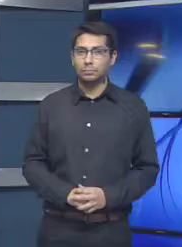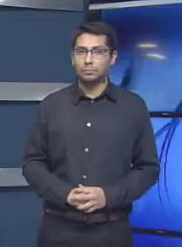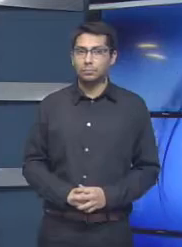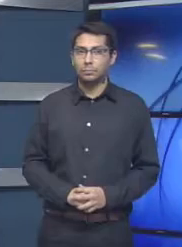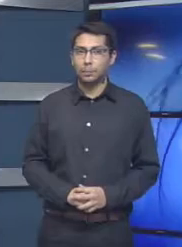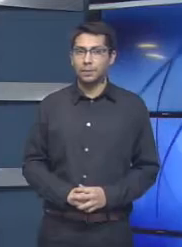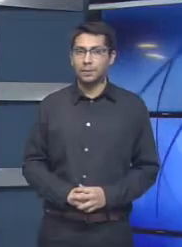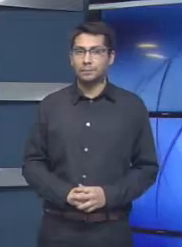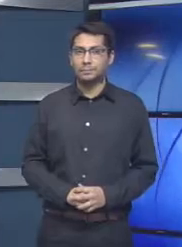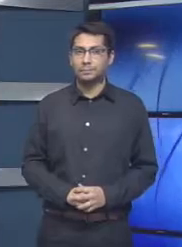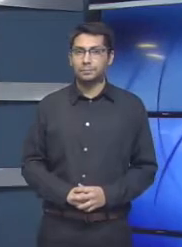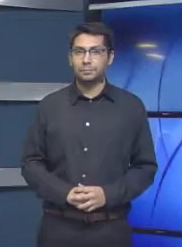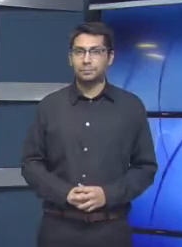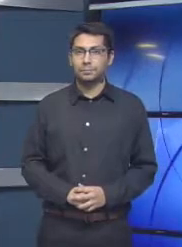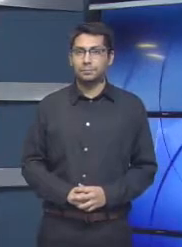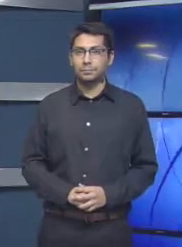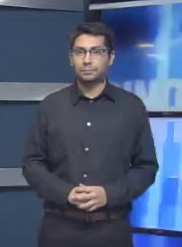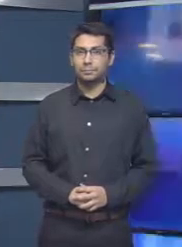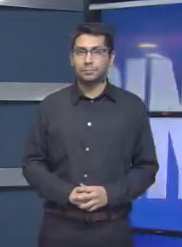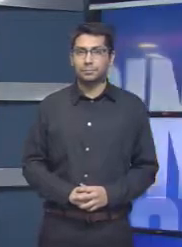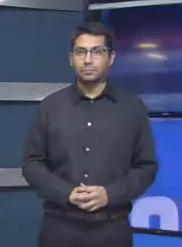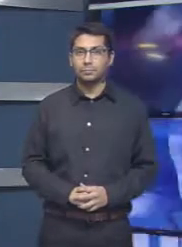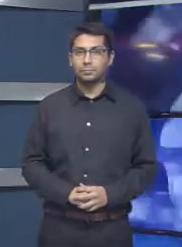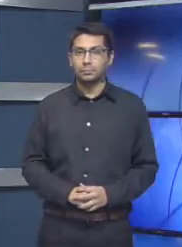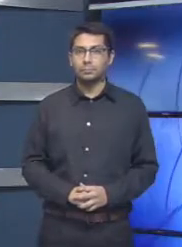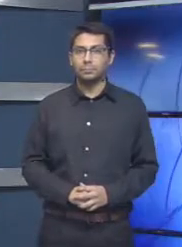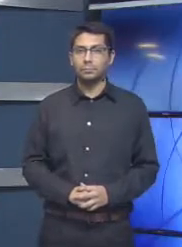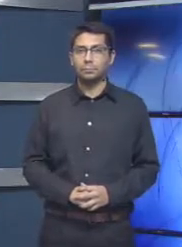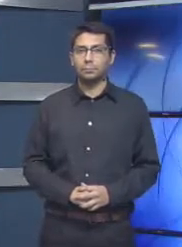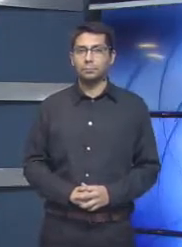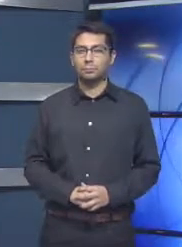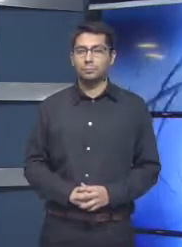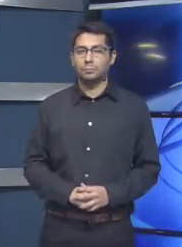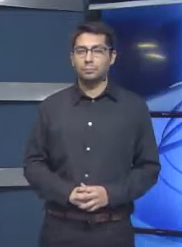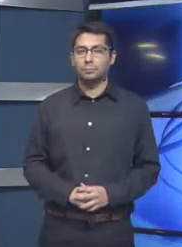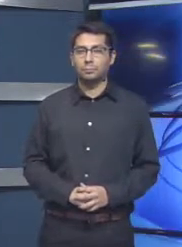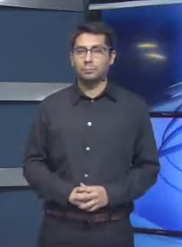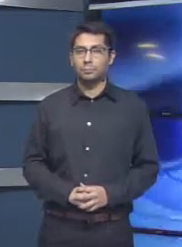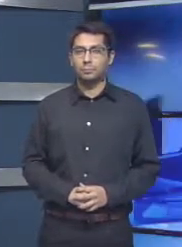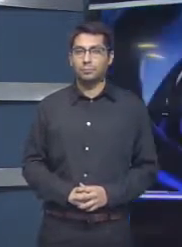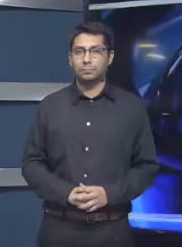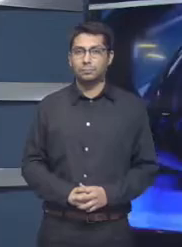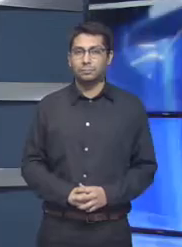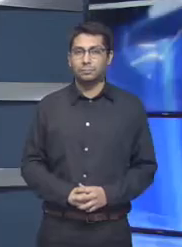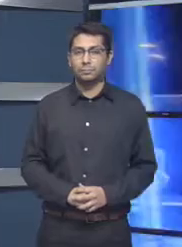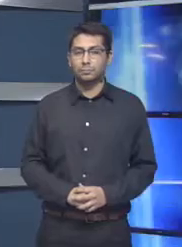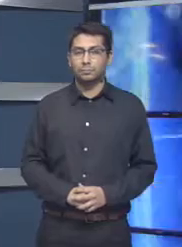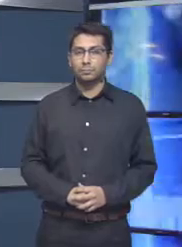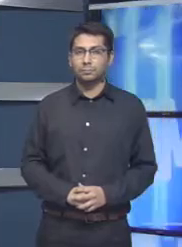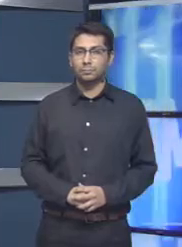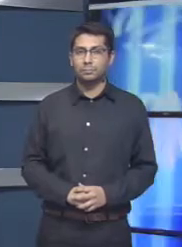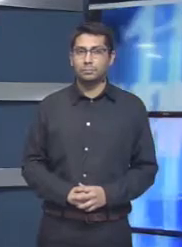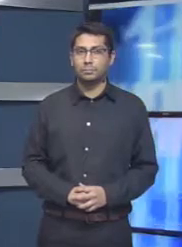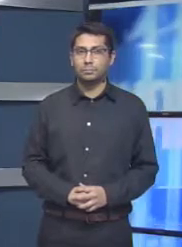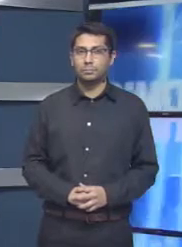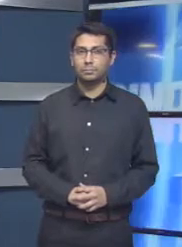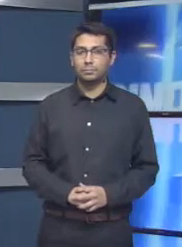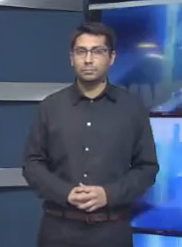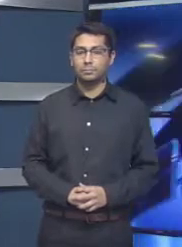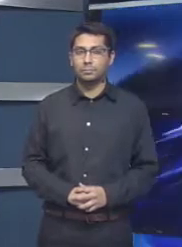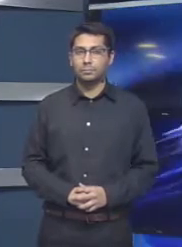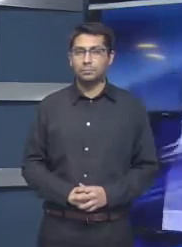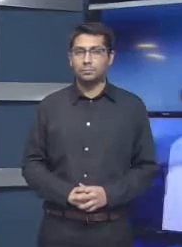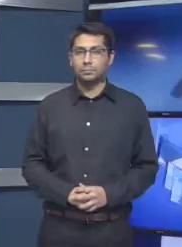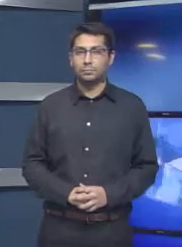bien, dentro del marco y las necesidades que tiene el sector, puede irse desarrollando unos días más